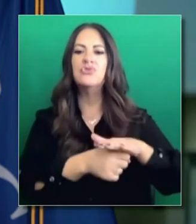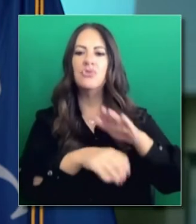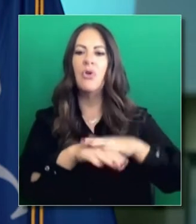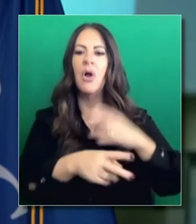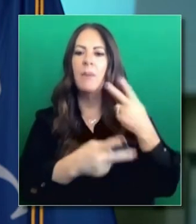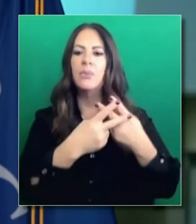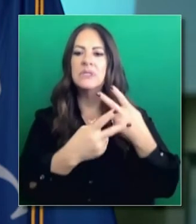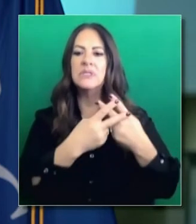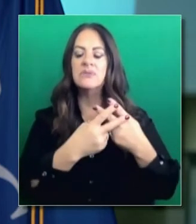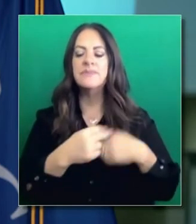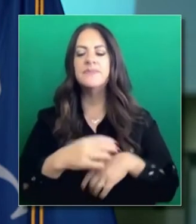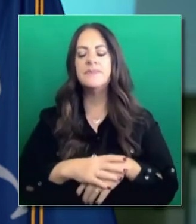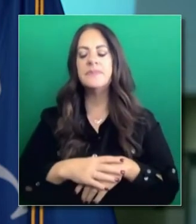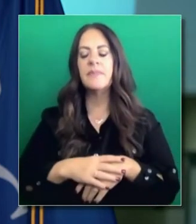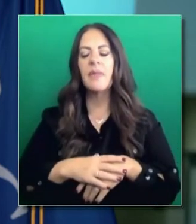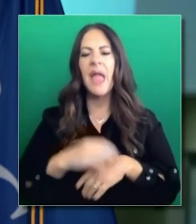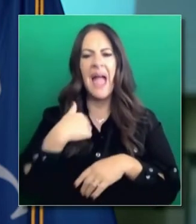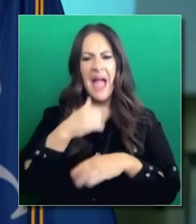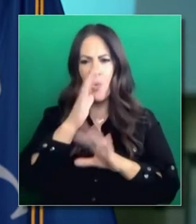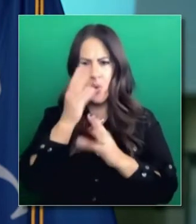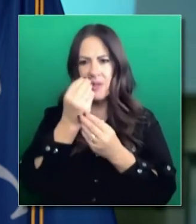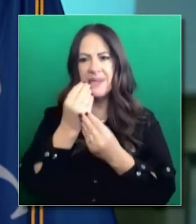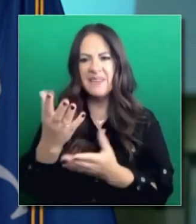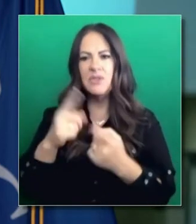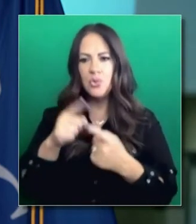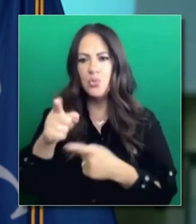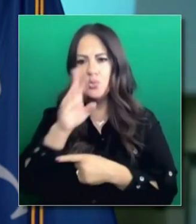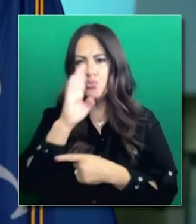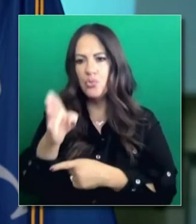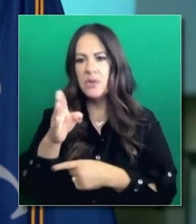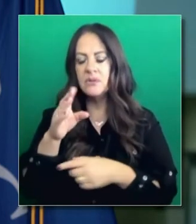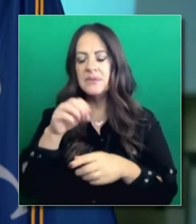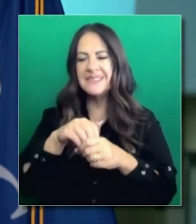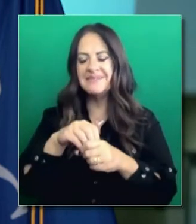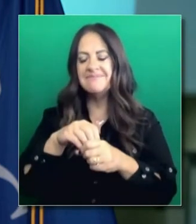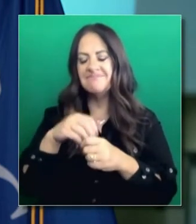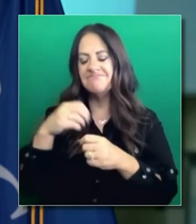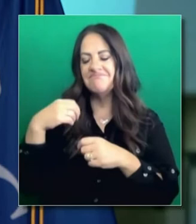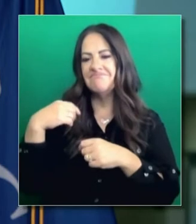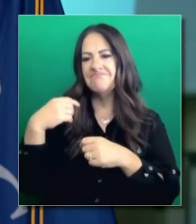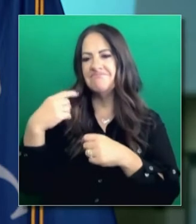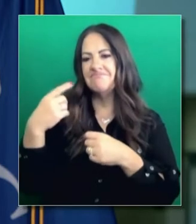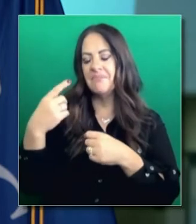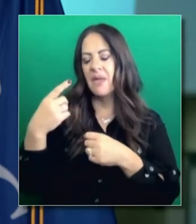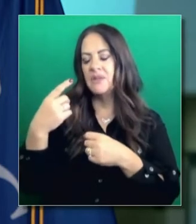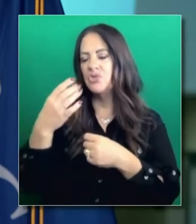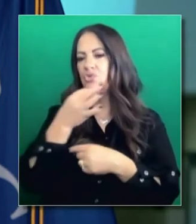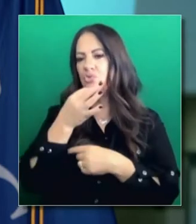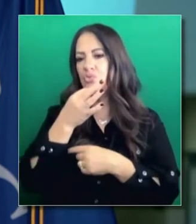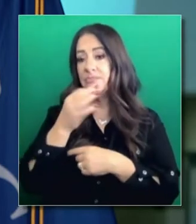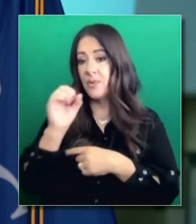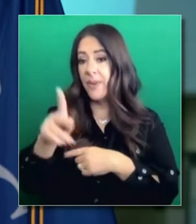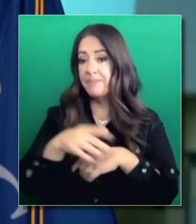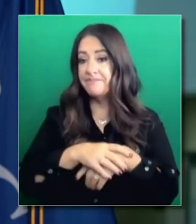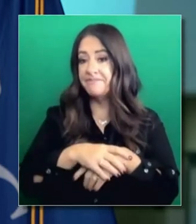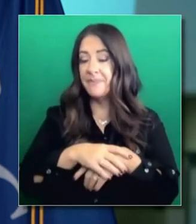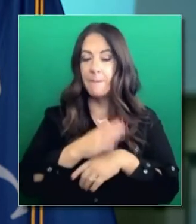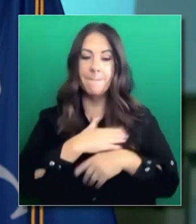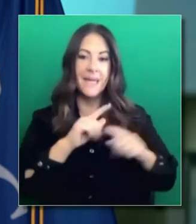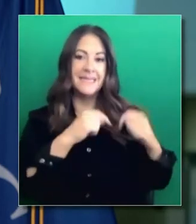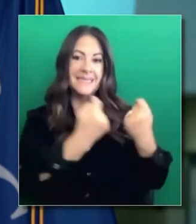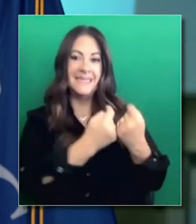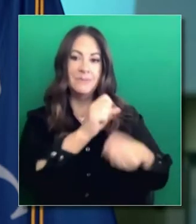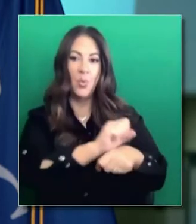ingreso. Y di los últimos datos sobre ingreso. Yo les daré esta información actualizada. El equipo está